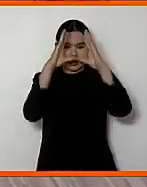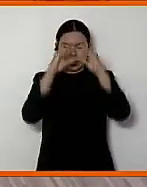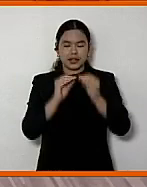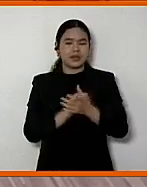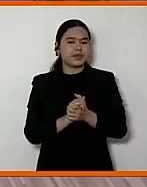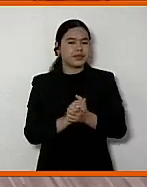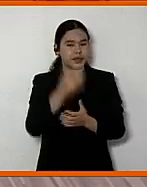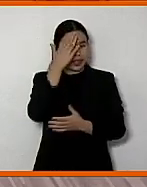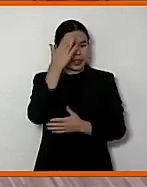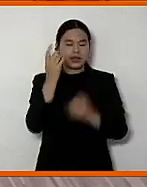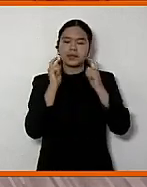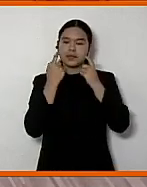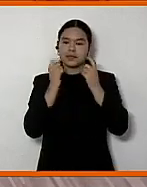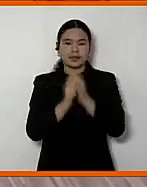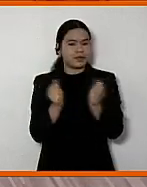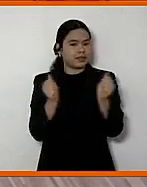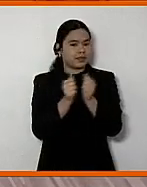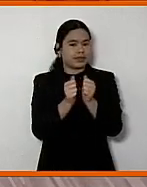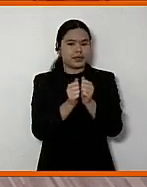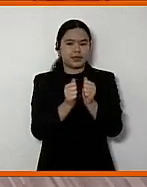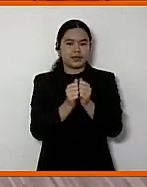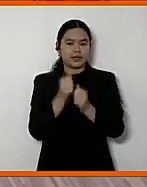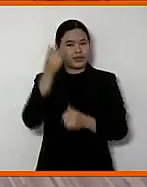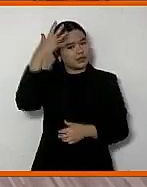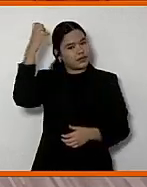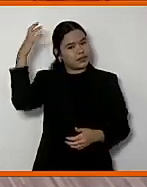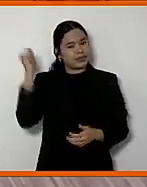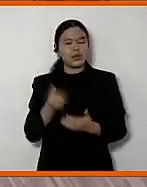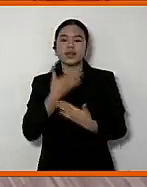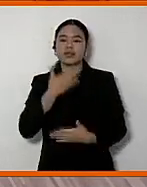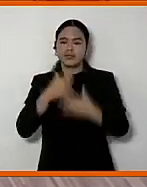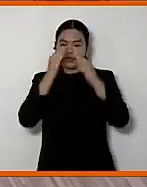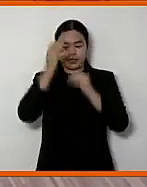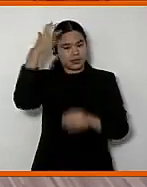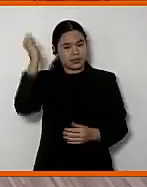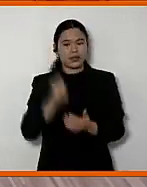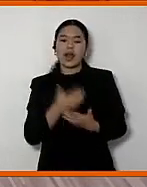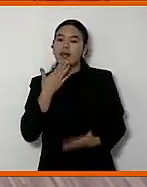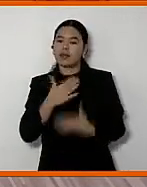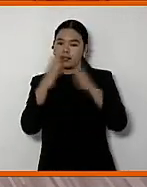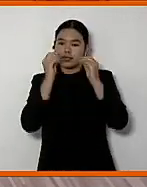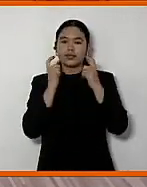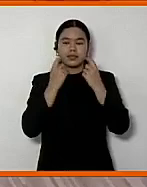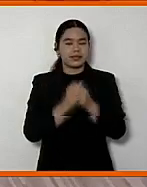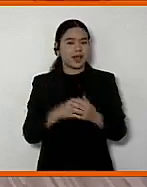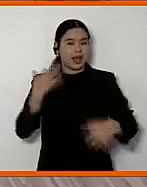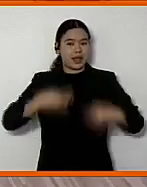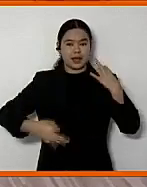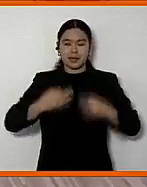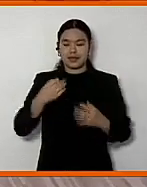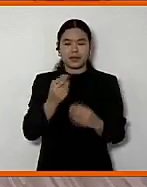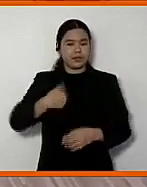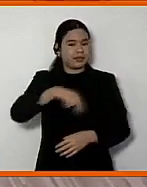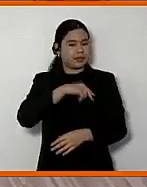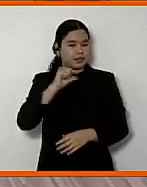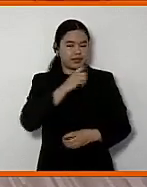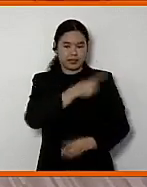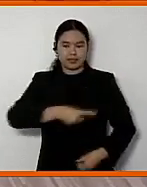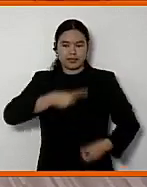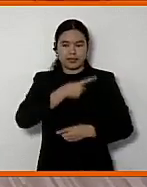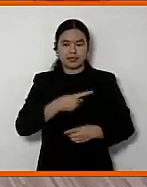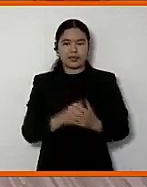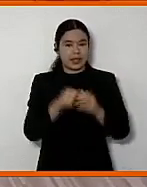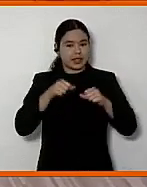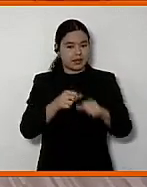de la noche Te saluda Tatiana Varela en compañía de charlín Walter Buenas noches charlín buenas noches Tatiana qué alegrías para nosotras poderles llevar la diversión de